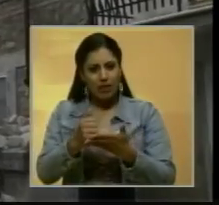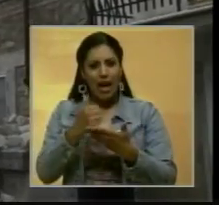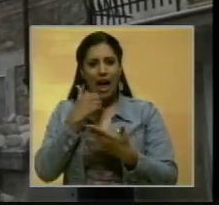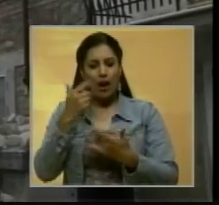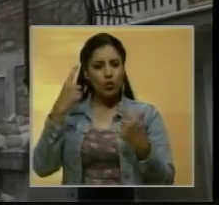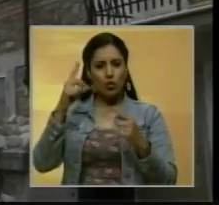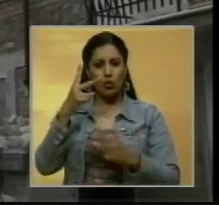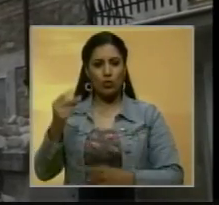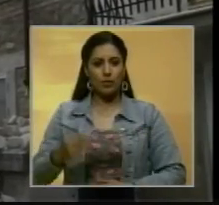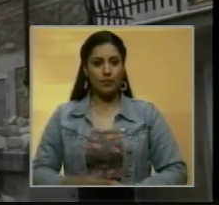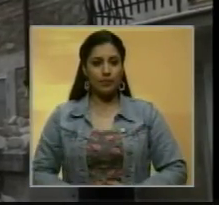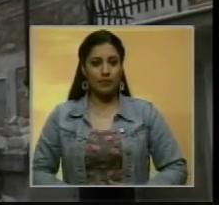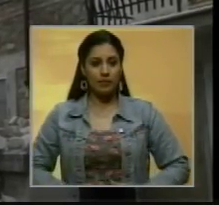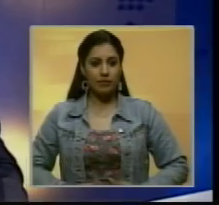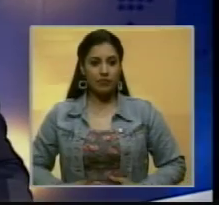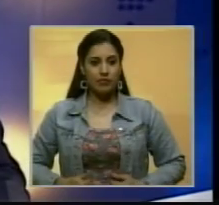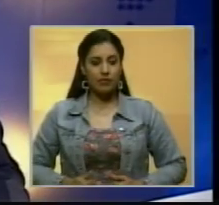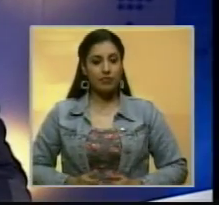familia abandonada.